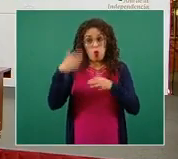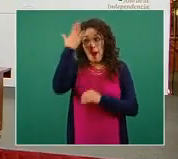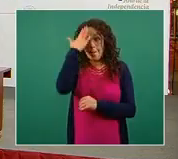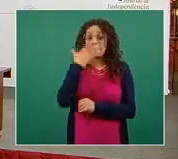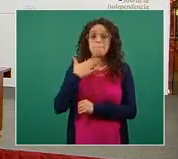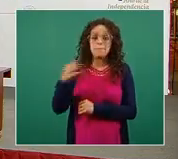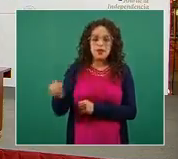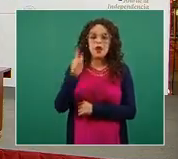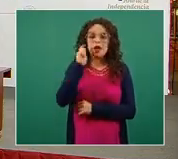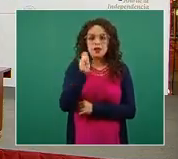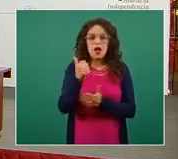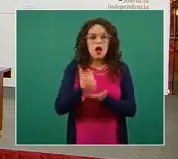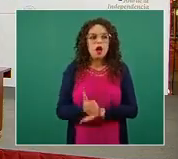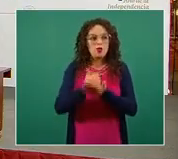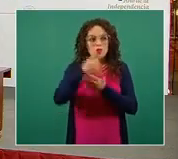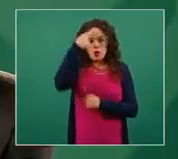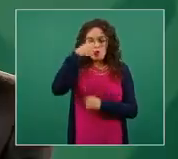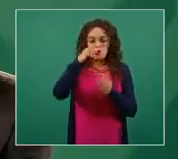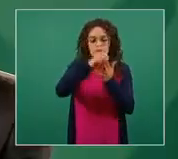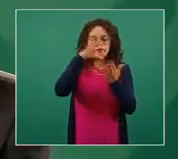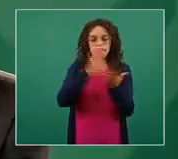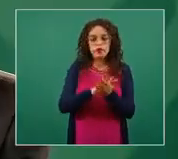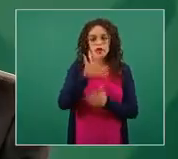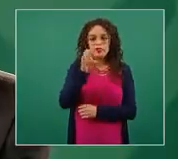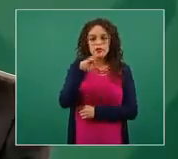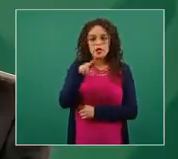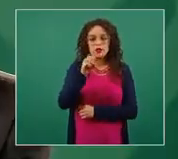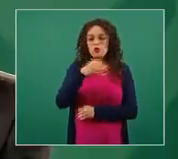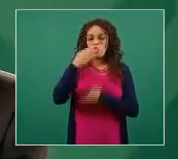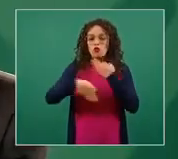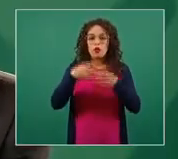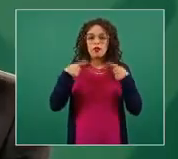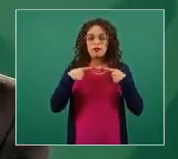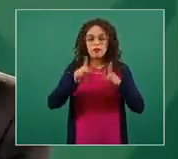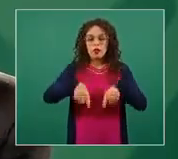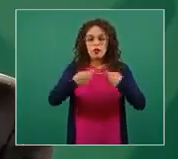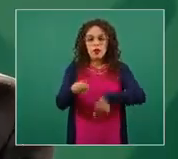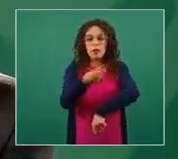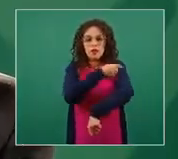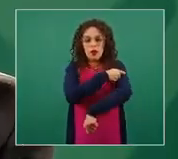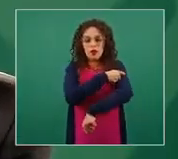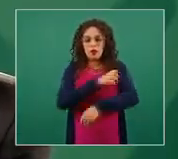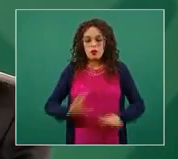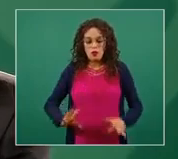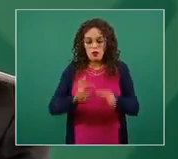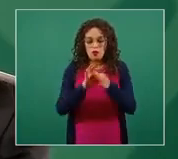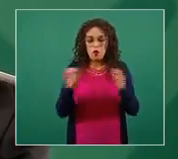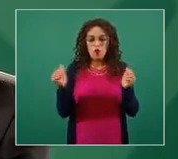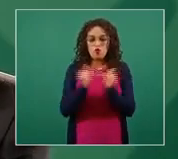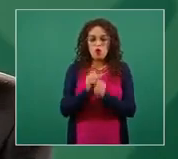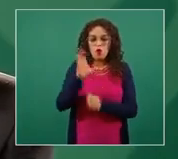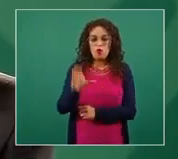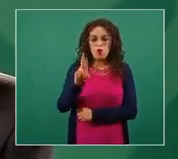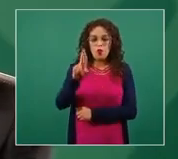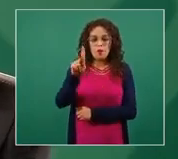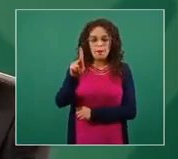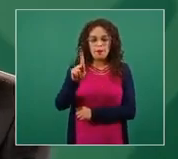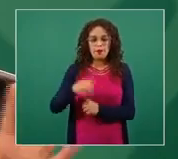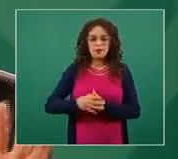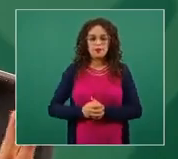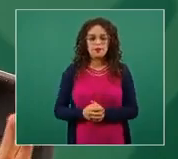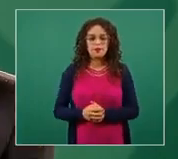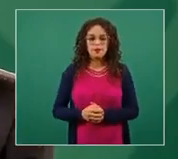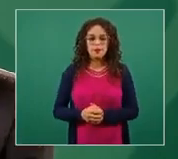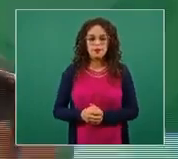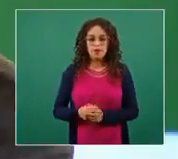un censo nominal de todas las personas vacunadas ligadas a su cédula única del registro poblacional.